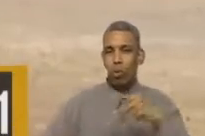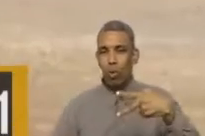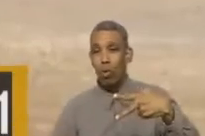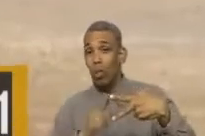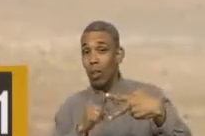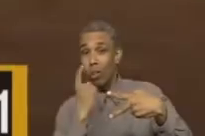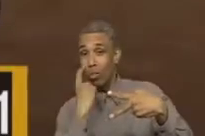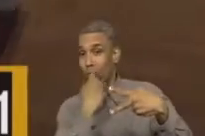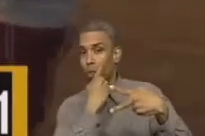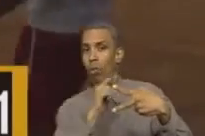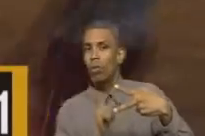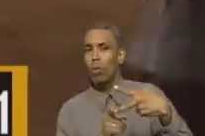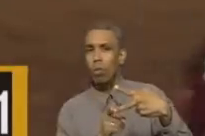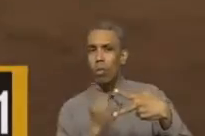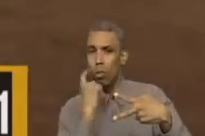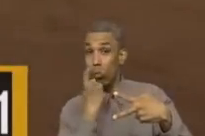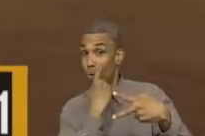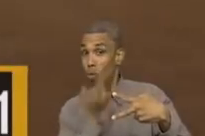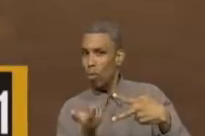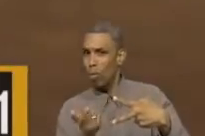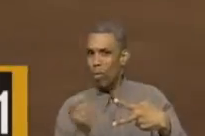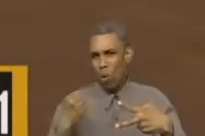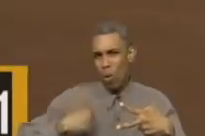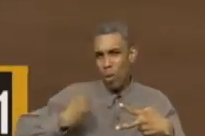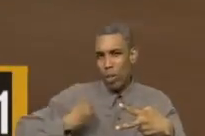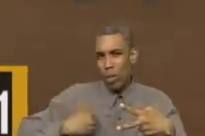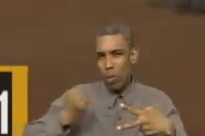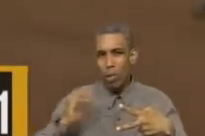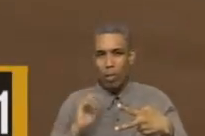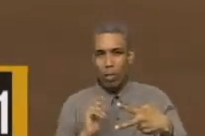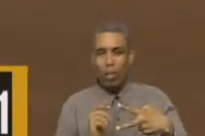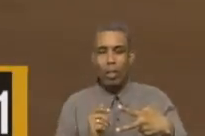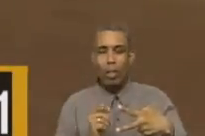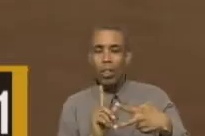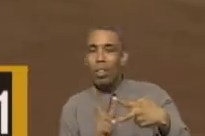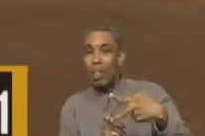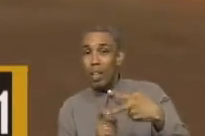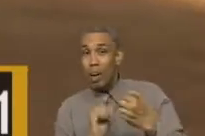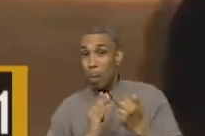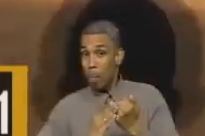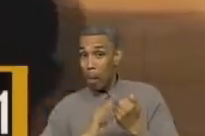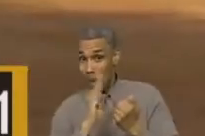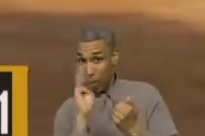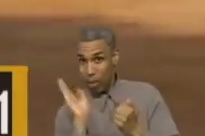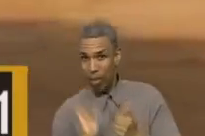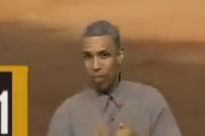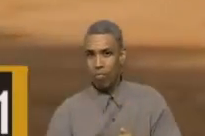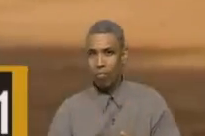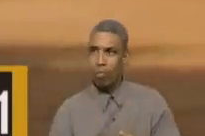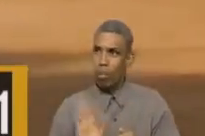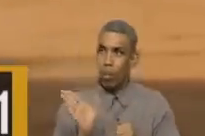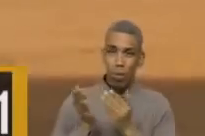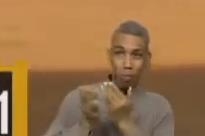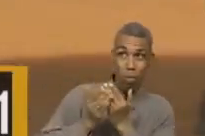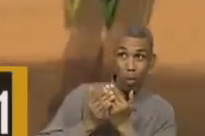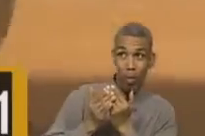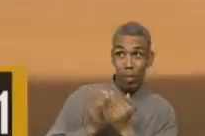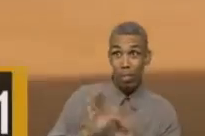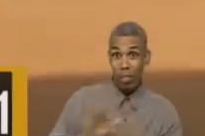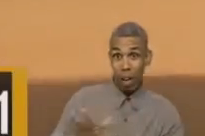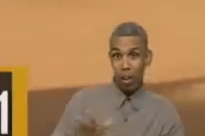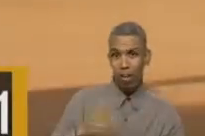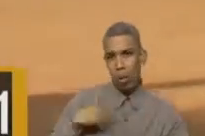jugando también unos partidos que están clasificados también, pero estamos esperando que ellos nos den la respuesta